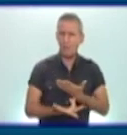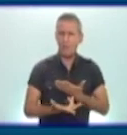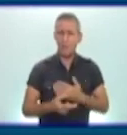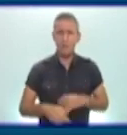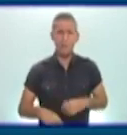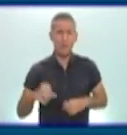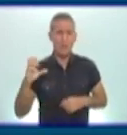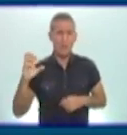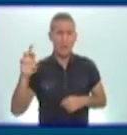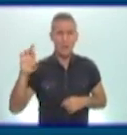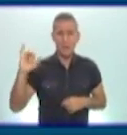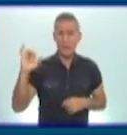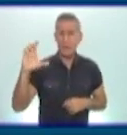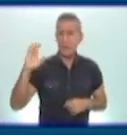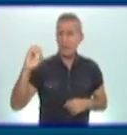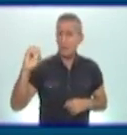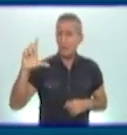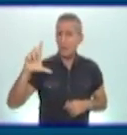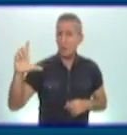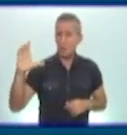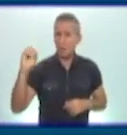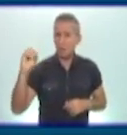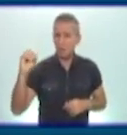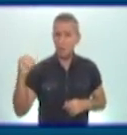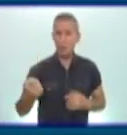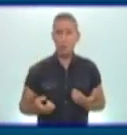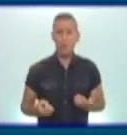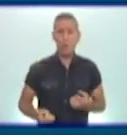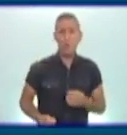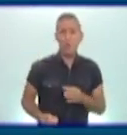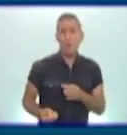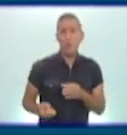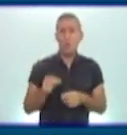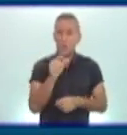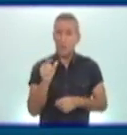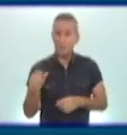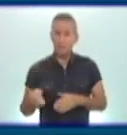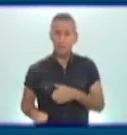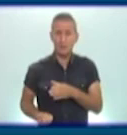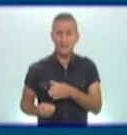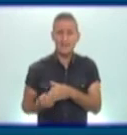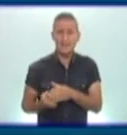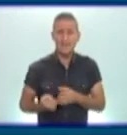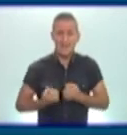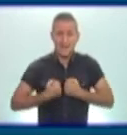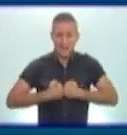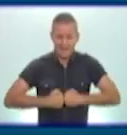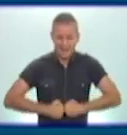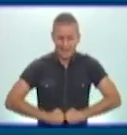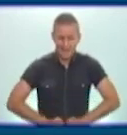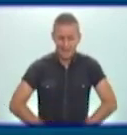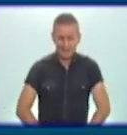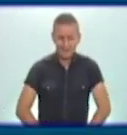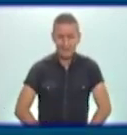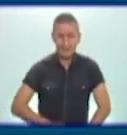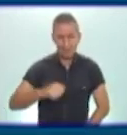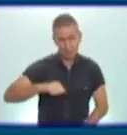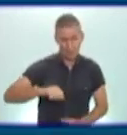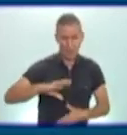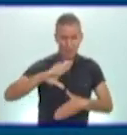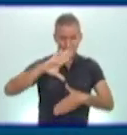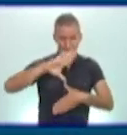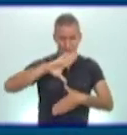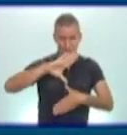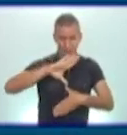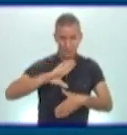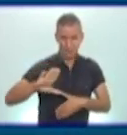criollo designa a los descendientes europeos o africanos nacidos en el continente americano.